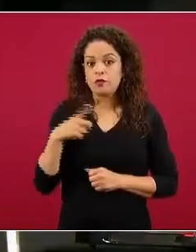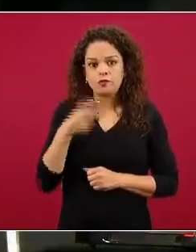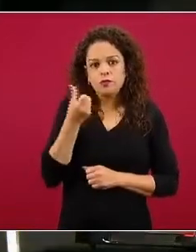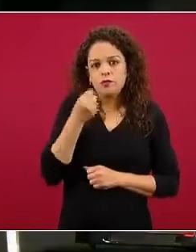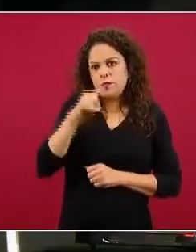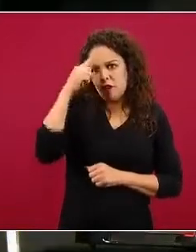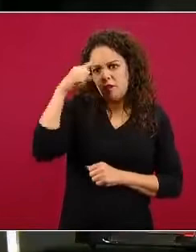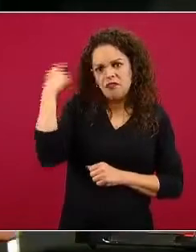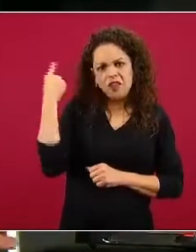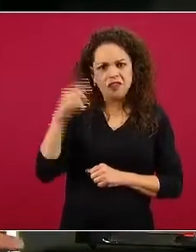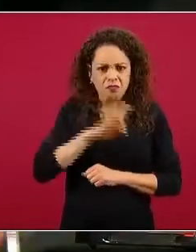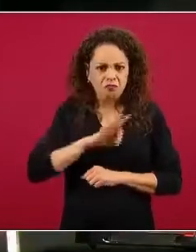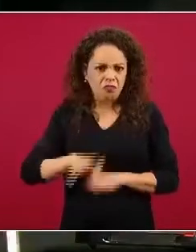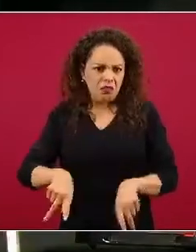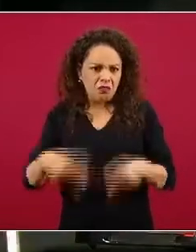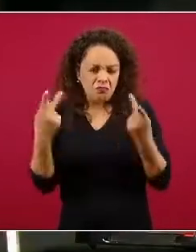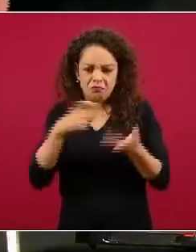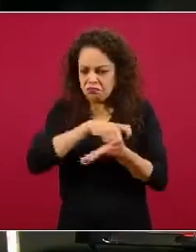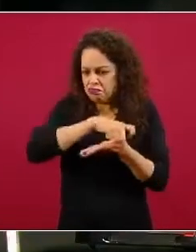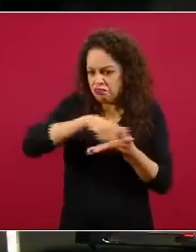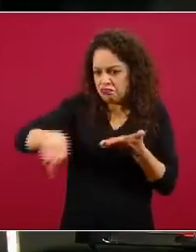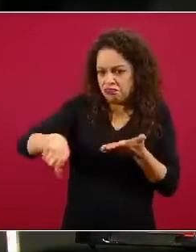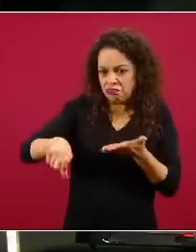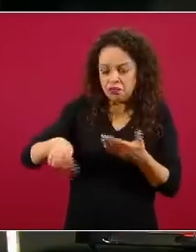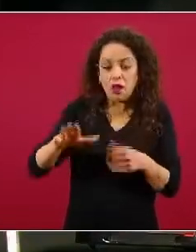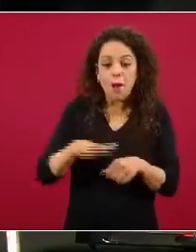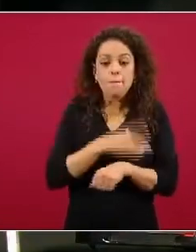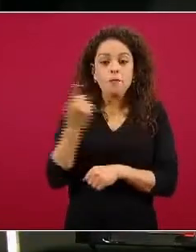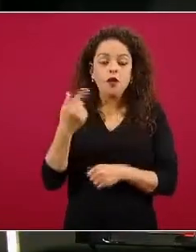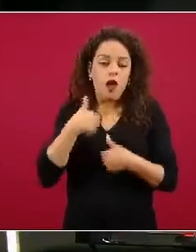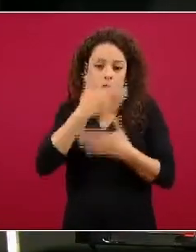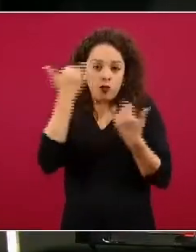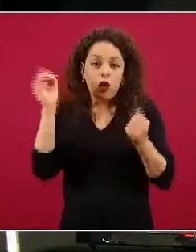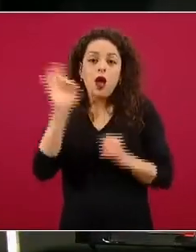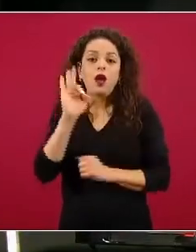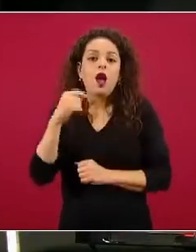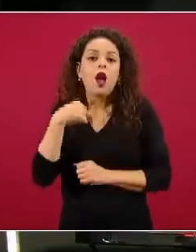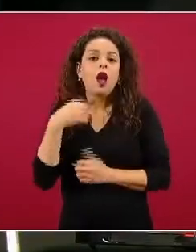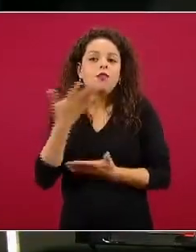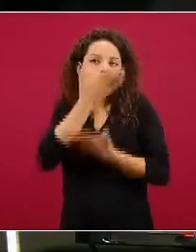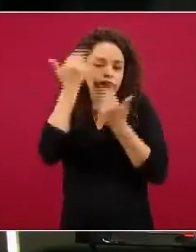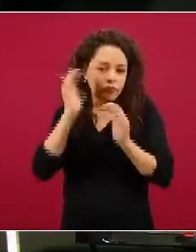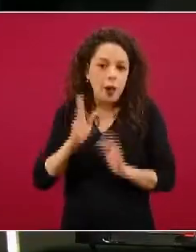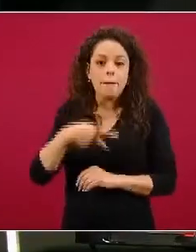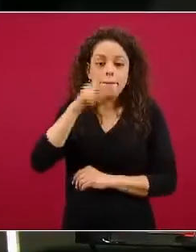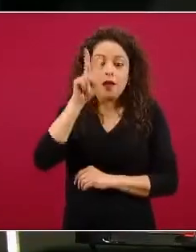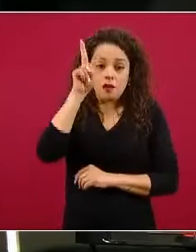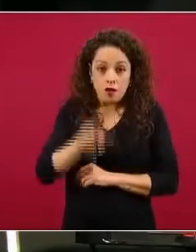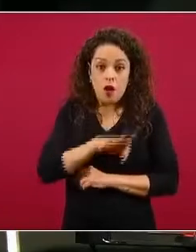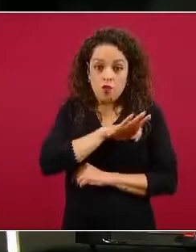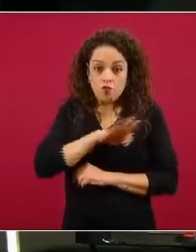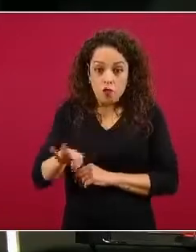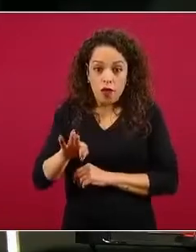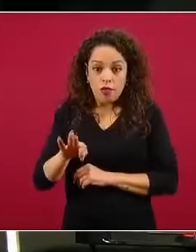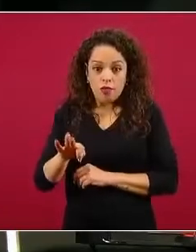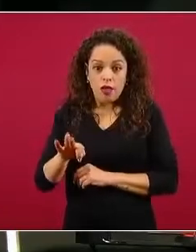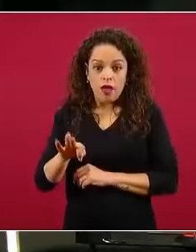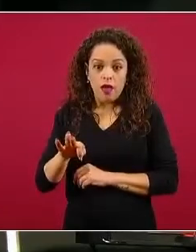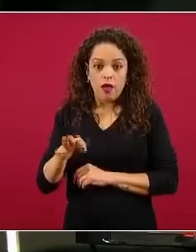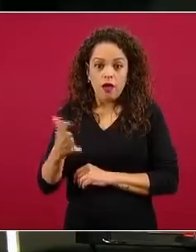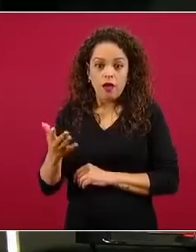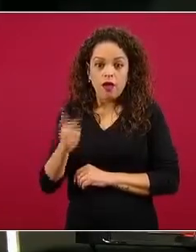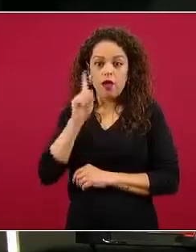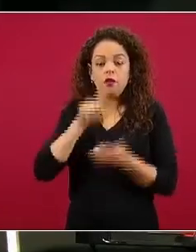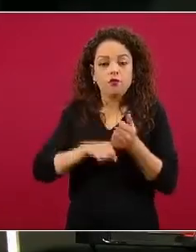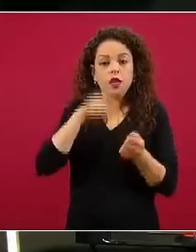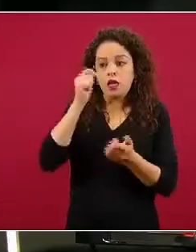a la venta, porque pudieran, no sé, mi ignorancia a lo mejor, pero pudieran enmascarar algo tan serio como la enfermedad grave